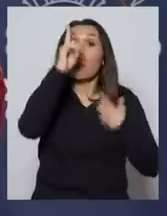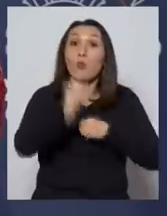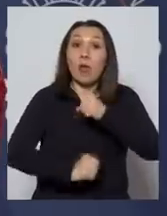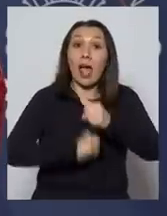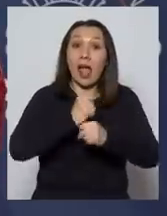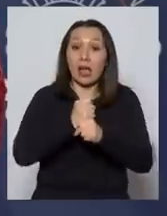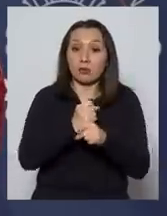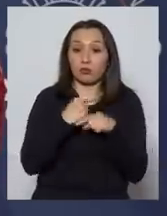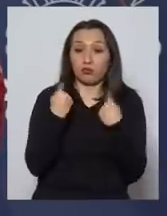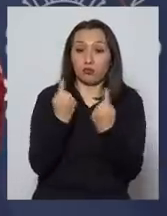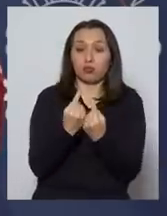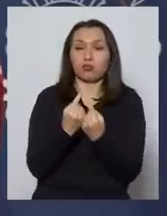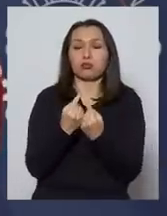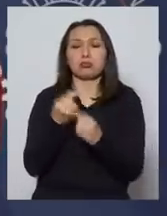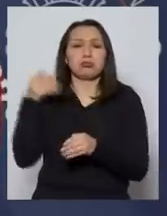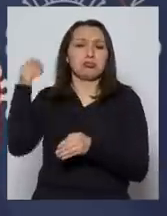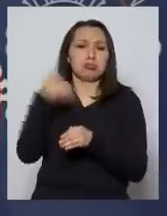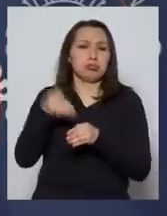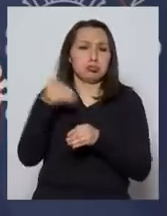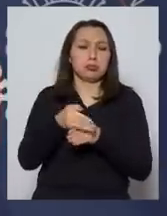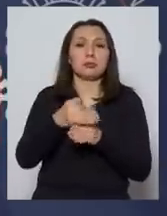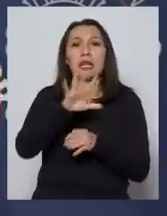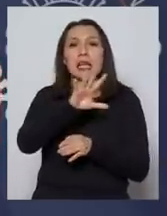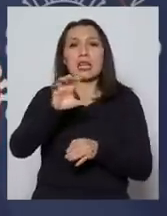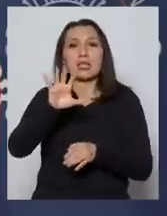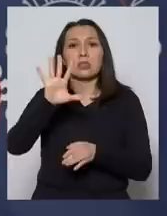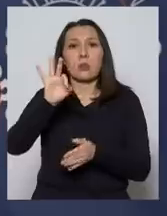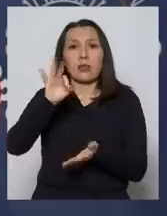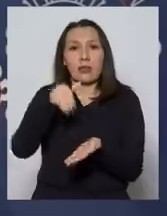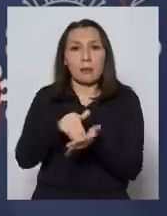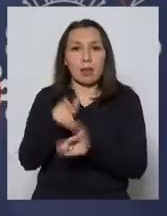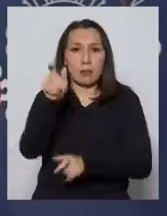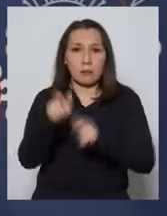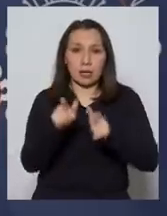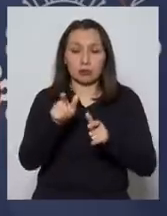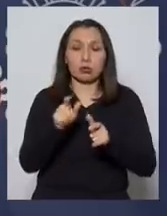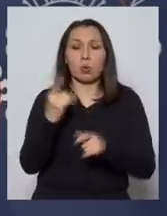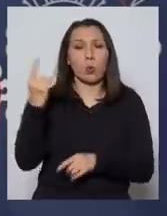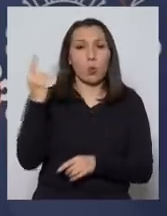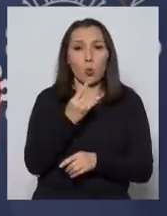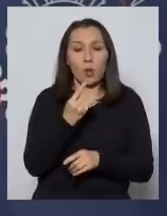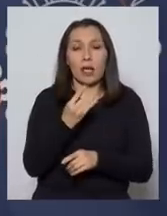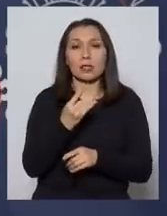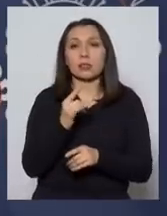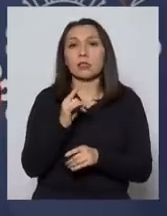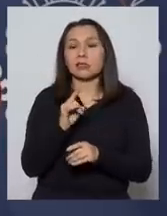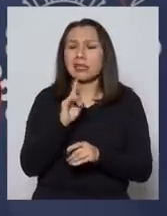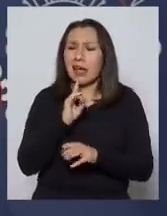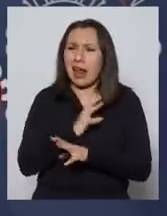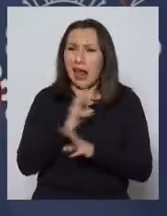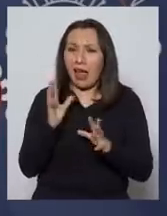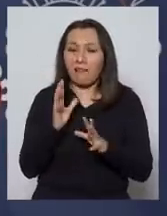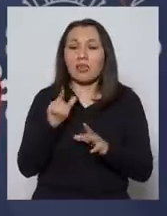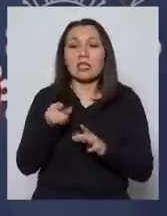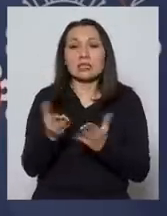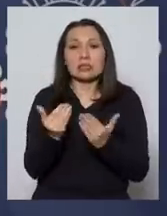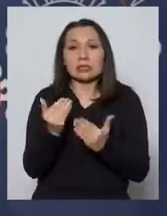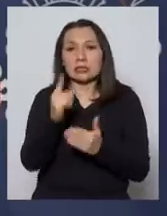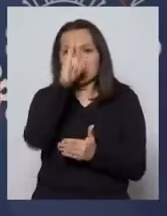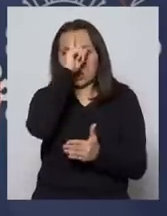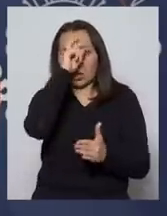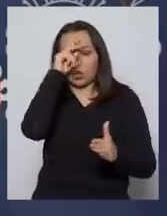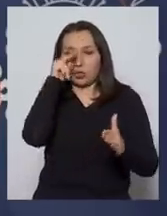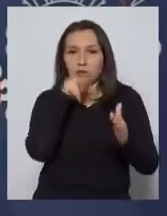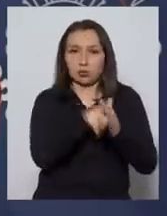Anualmente nosotros recibimos a 550.000 personas desde las urgencias que son graves y que requieren